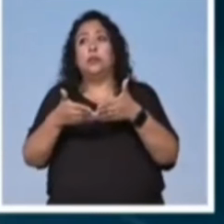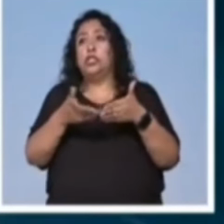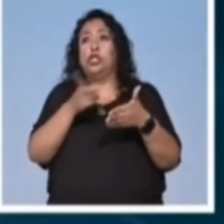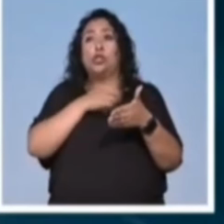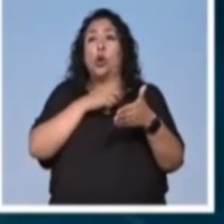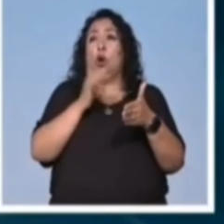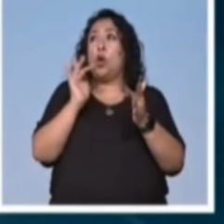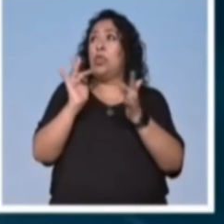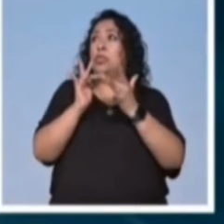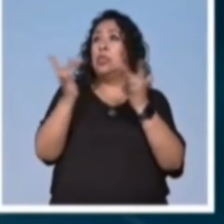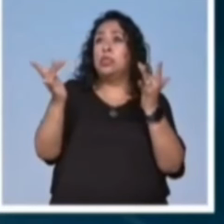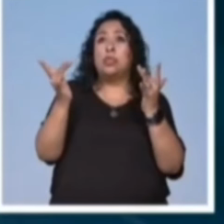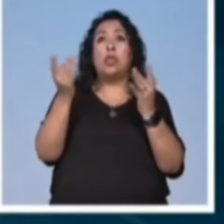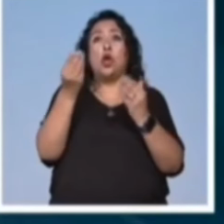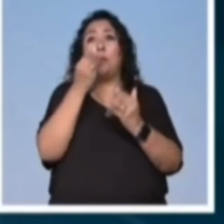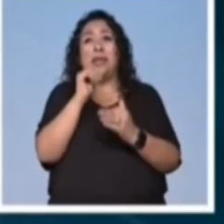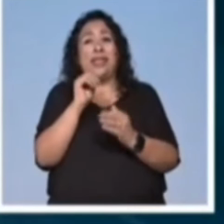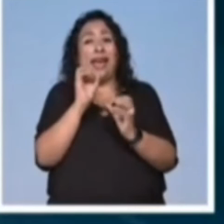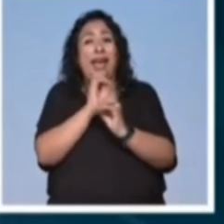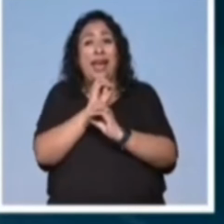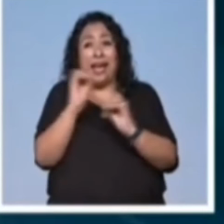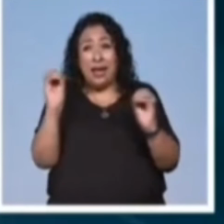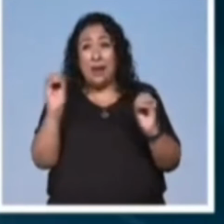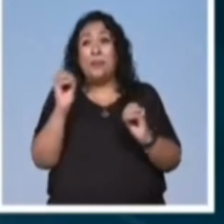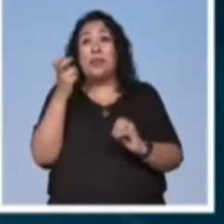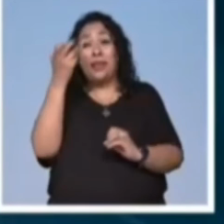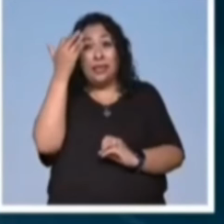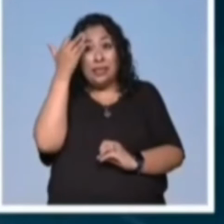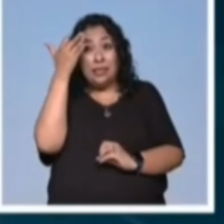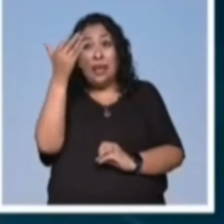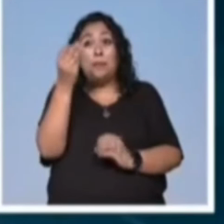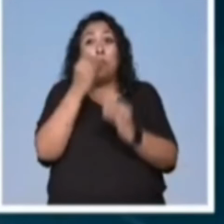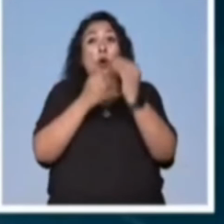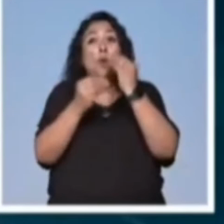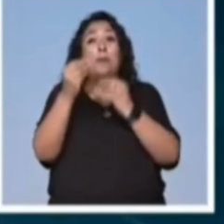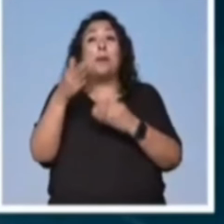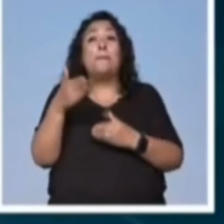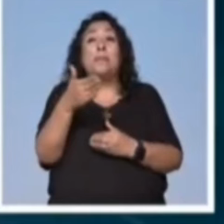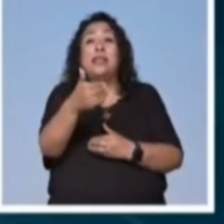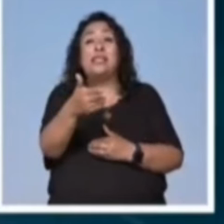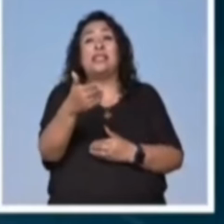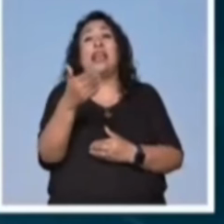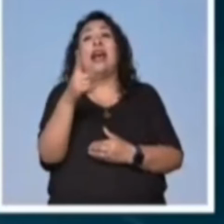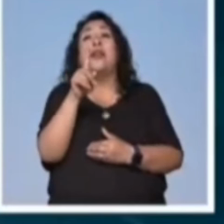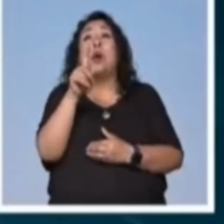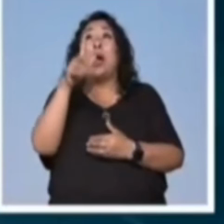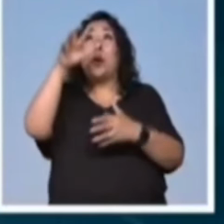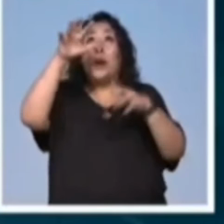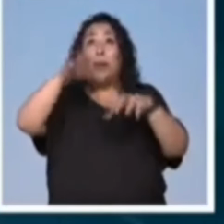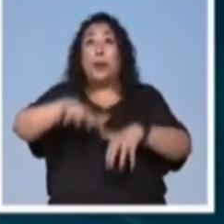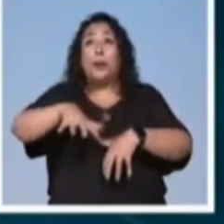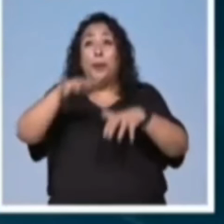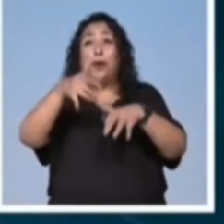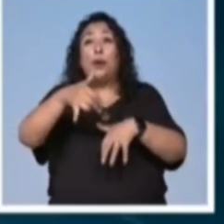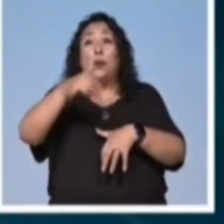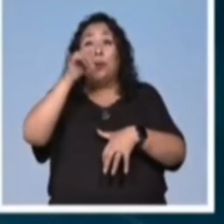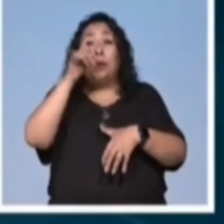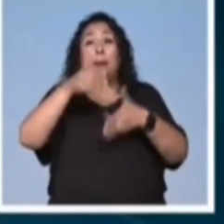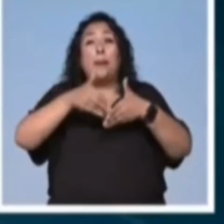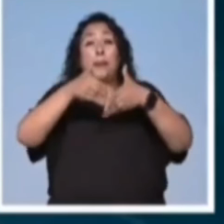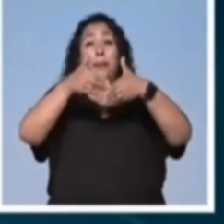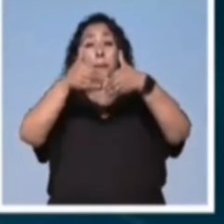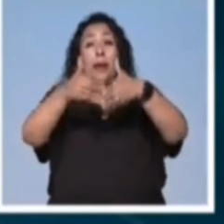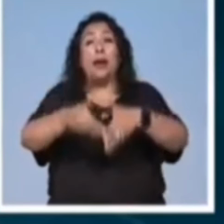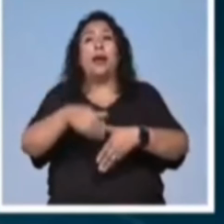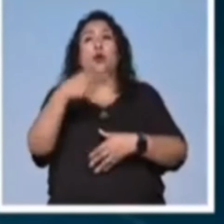sin comunicación ni suministros. A lo largo de ese tiempo se alimentaron de pescado crudo y agua de lluvia. El barco atunero